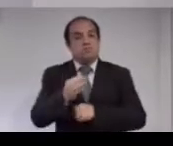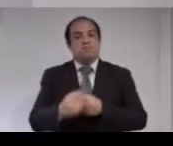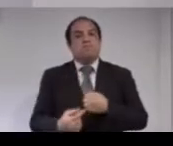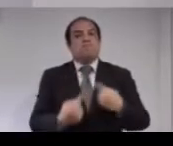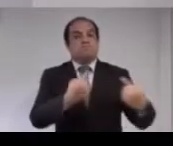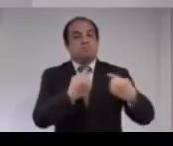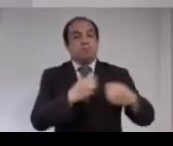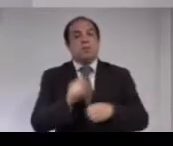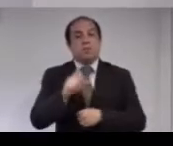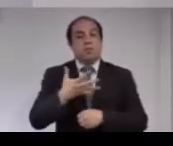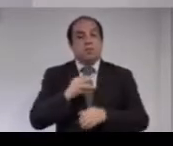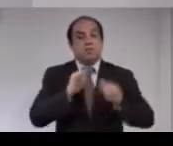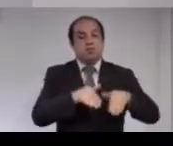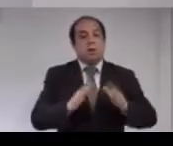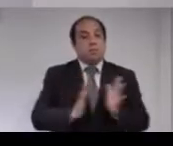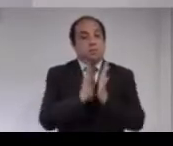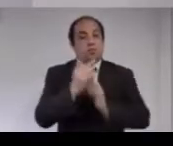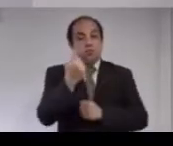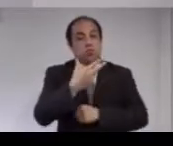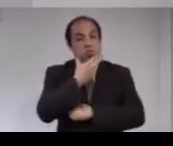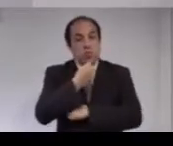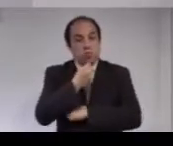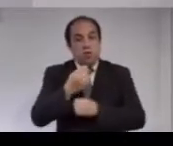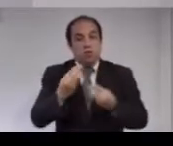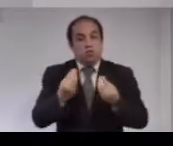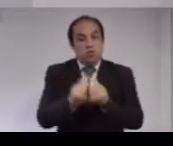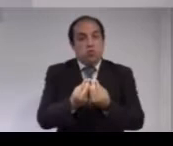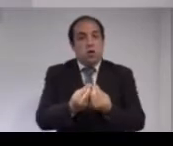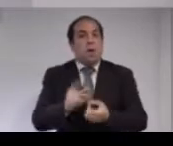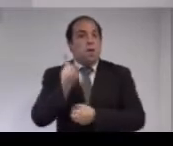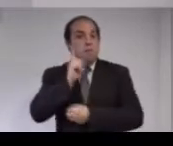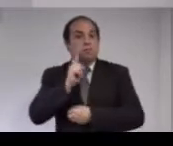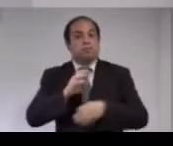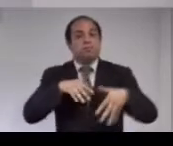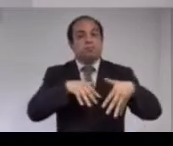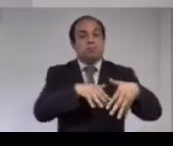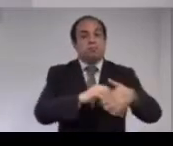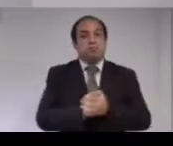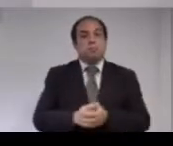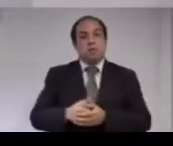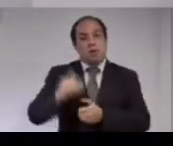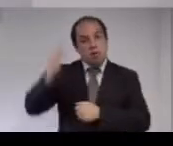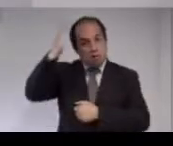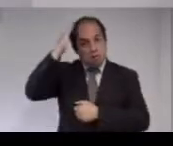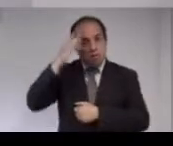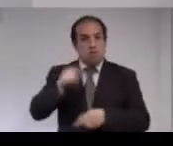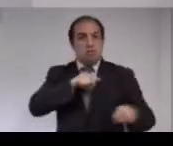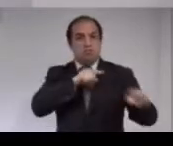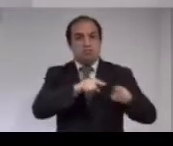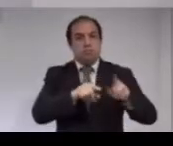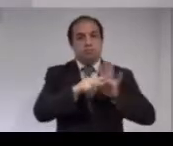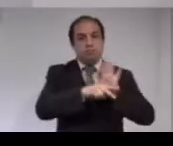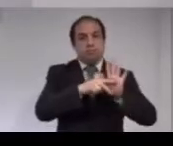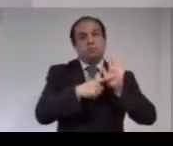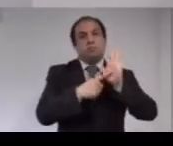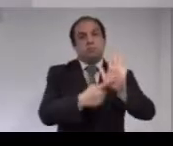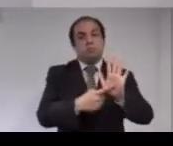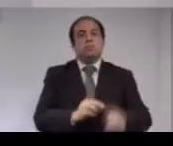la participación de un hombre que junto con las manifestantes encabeza las agresiones. Video, por favor.